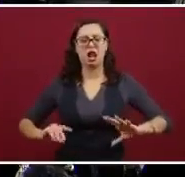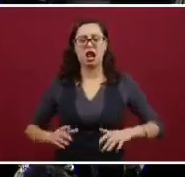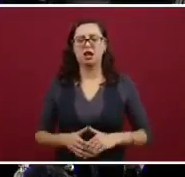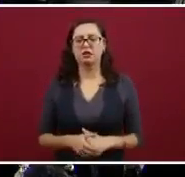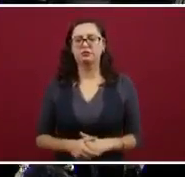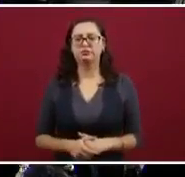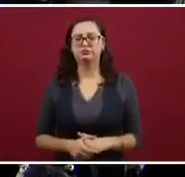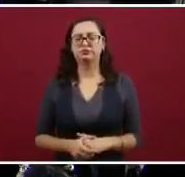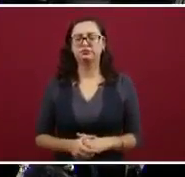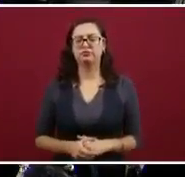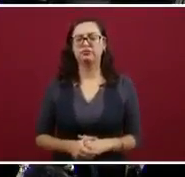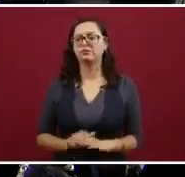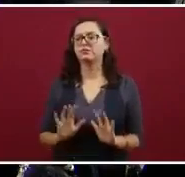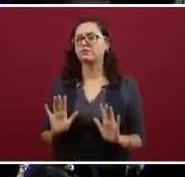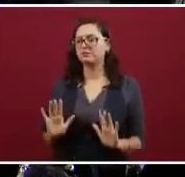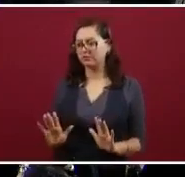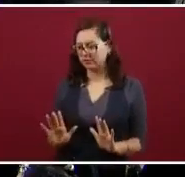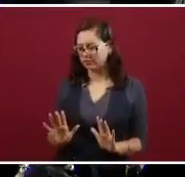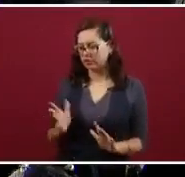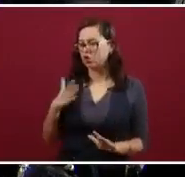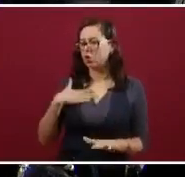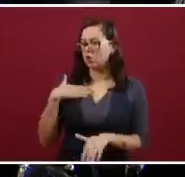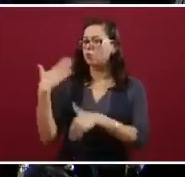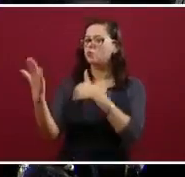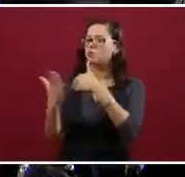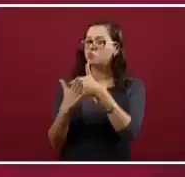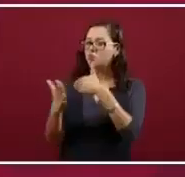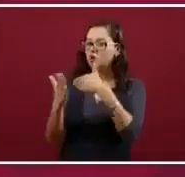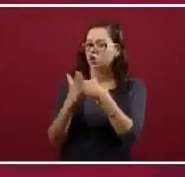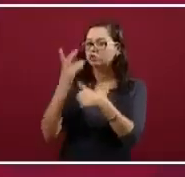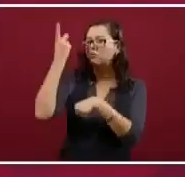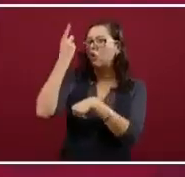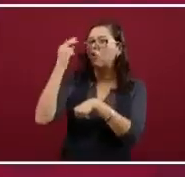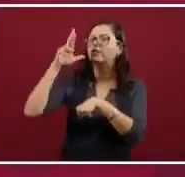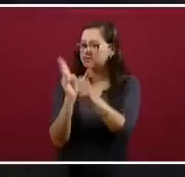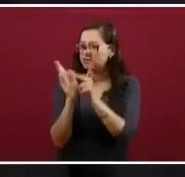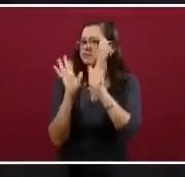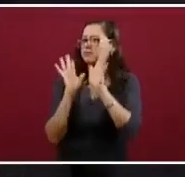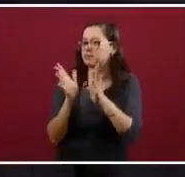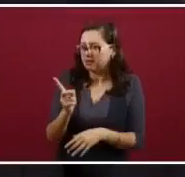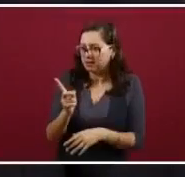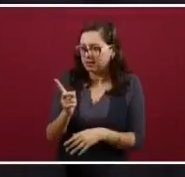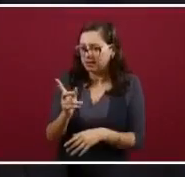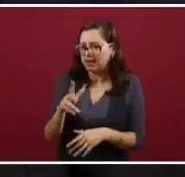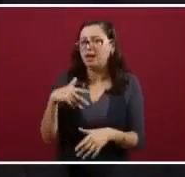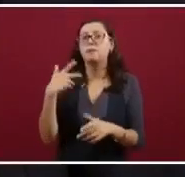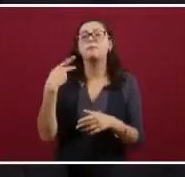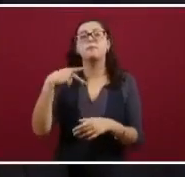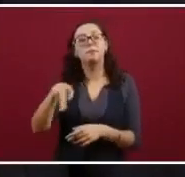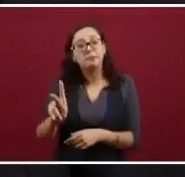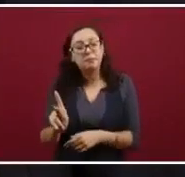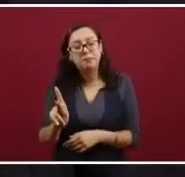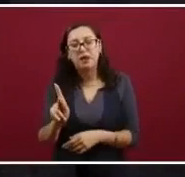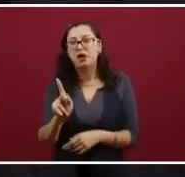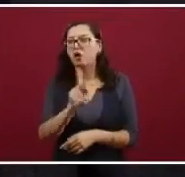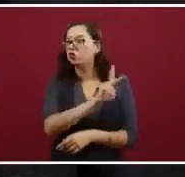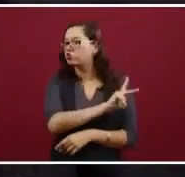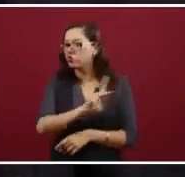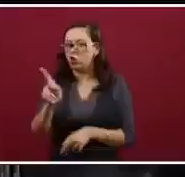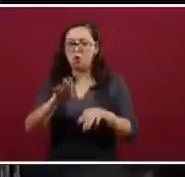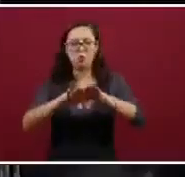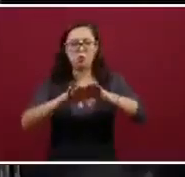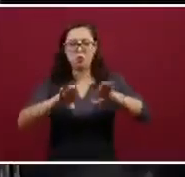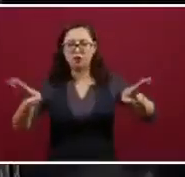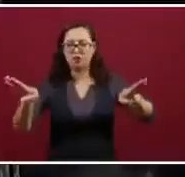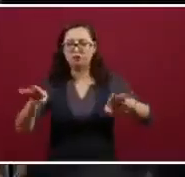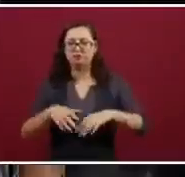Estoy por resolverlo con la directora, pero el criterio aplica a todos. Es decir, los permisos se le harán llegar por parte de los